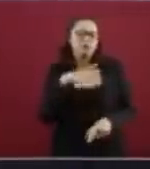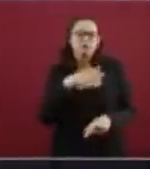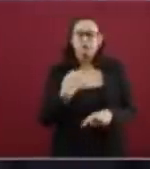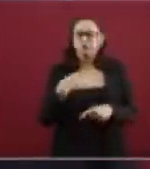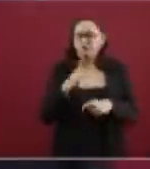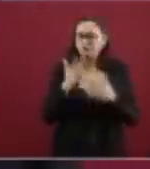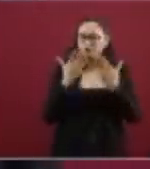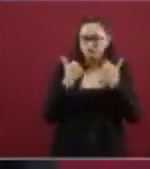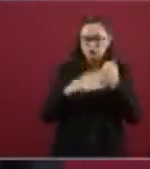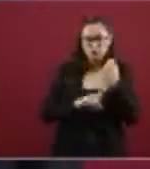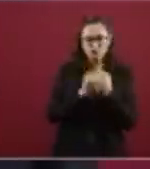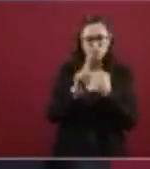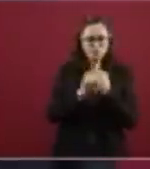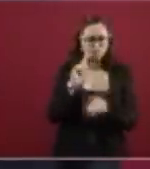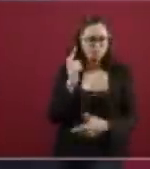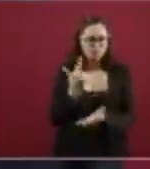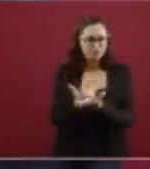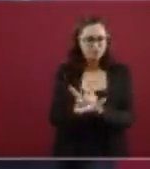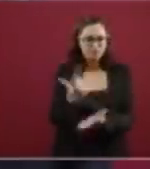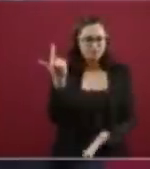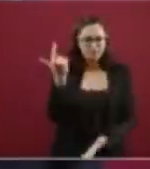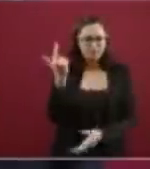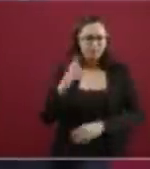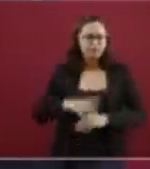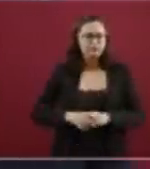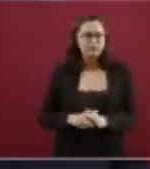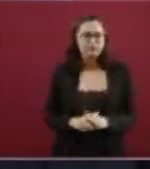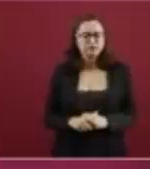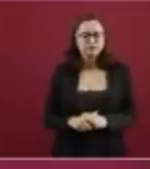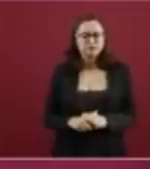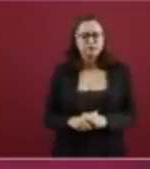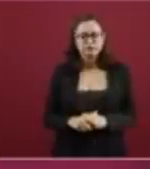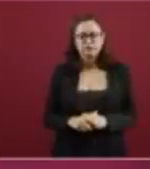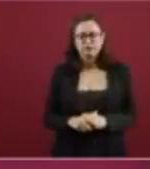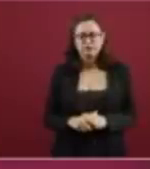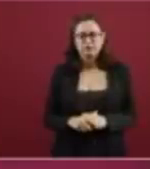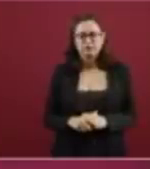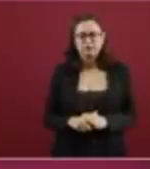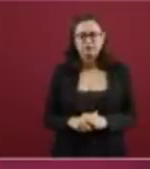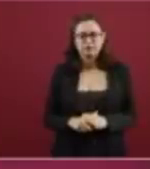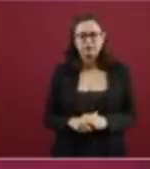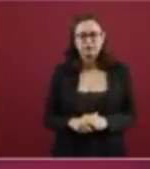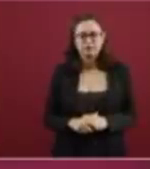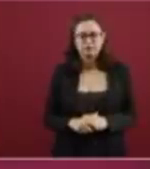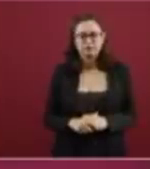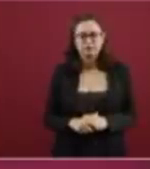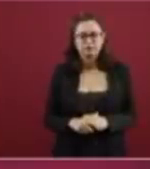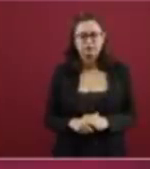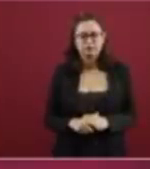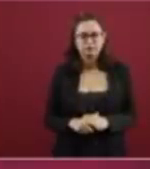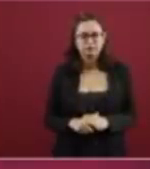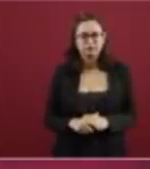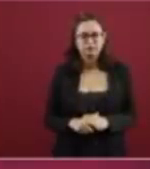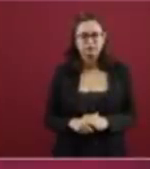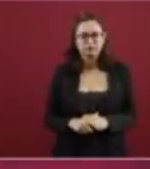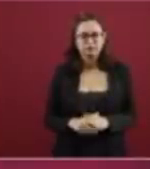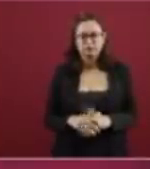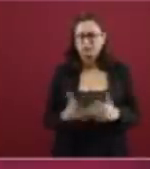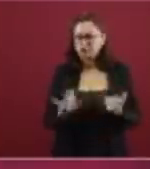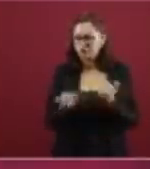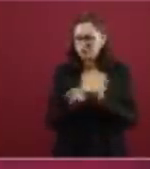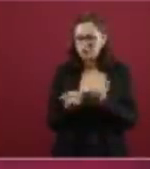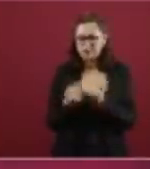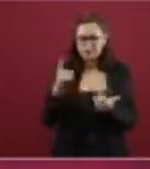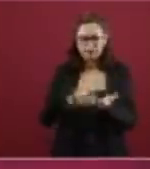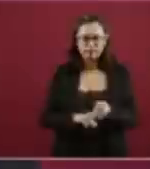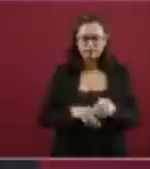problemas mayores, sí. Y no hay problemas tampoco en lo laboral.